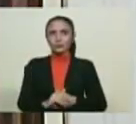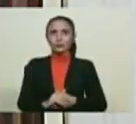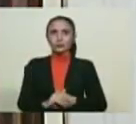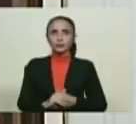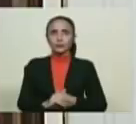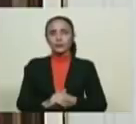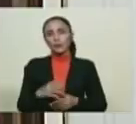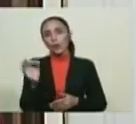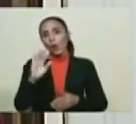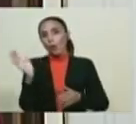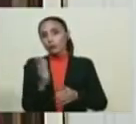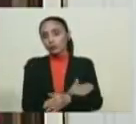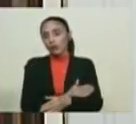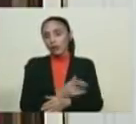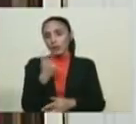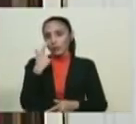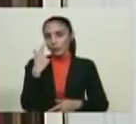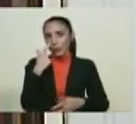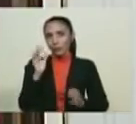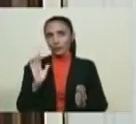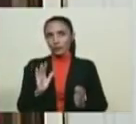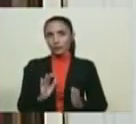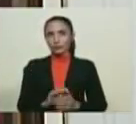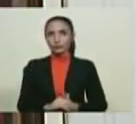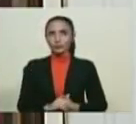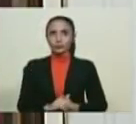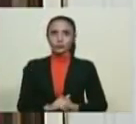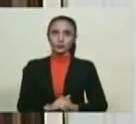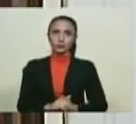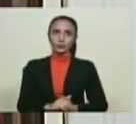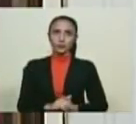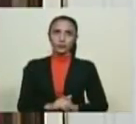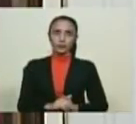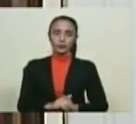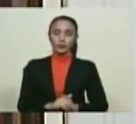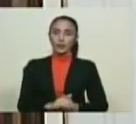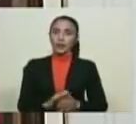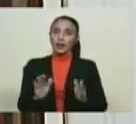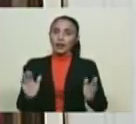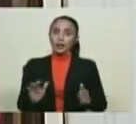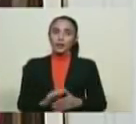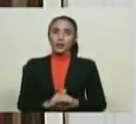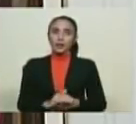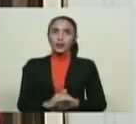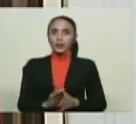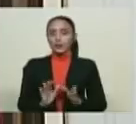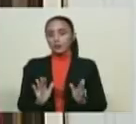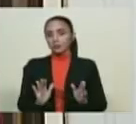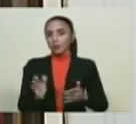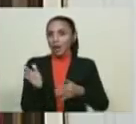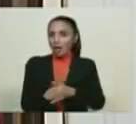O antes, como decía por ahí una emisora de radio, o antes al producirse la noticia,